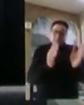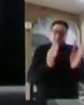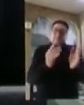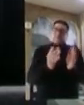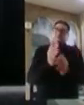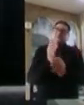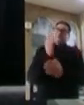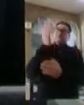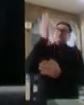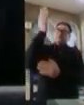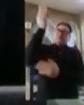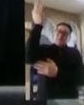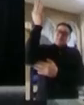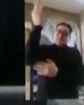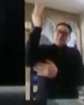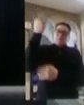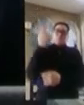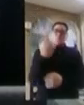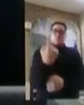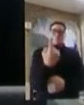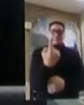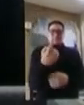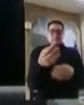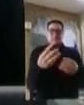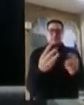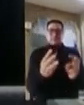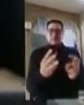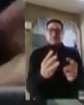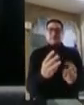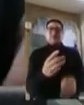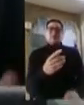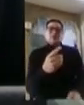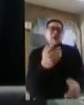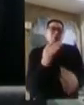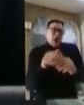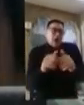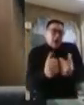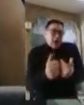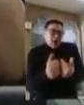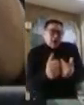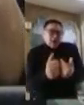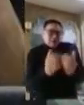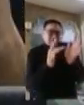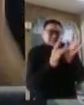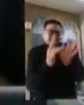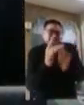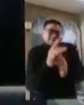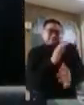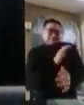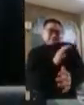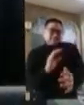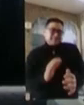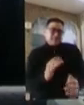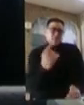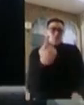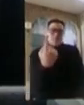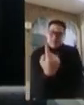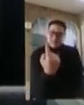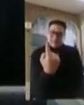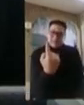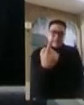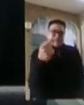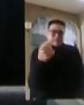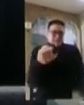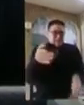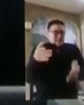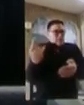camino es Cristo. El Señor no es otro camino, no, Él es el camino, el único